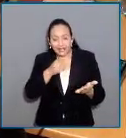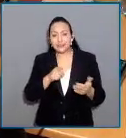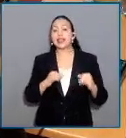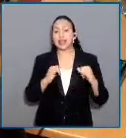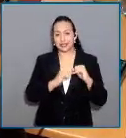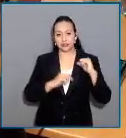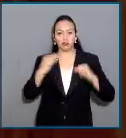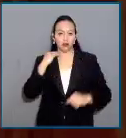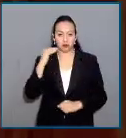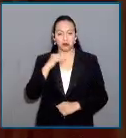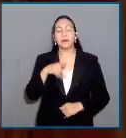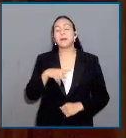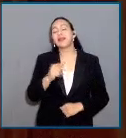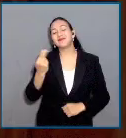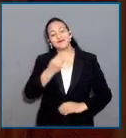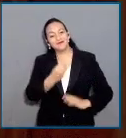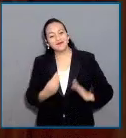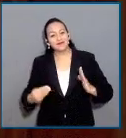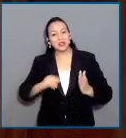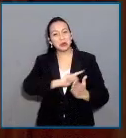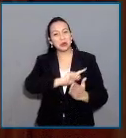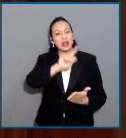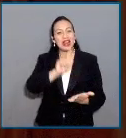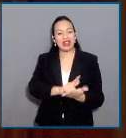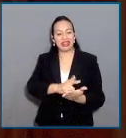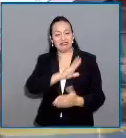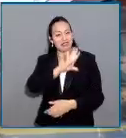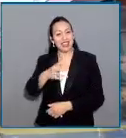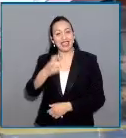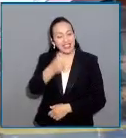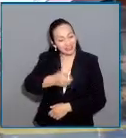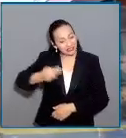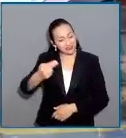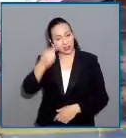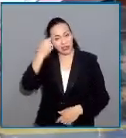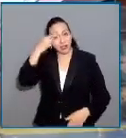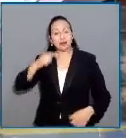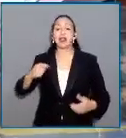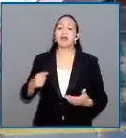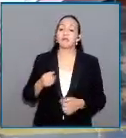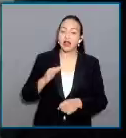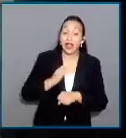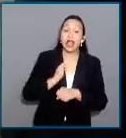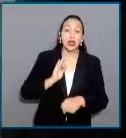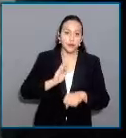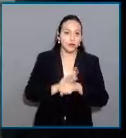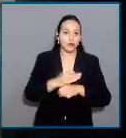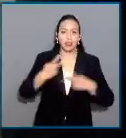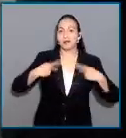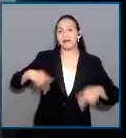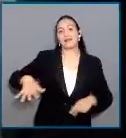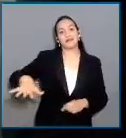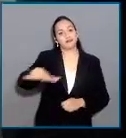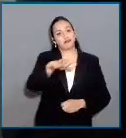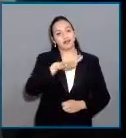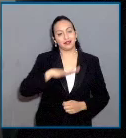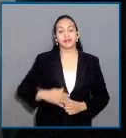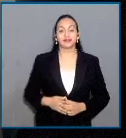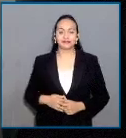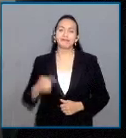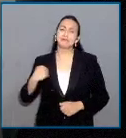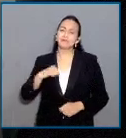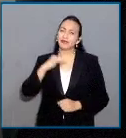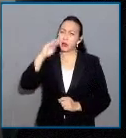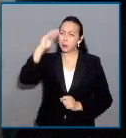ley general que estandarice sus servicios y garantice la defensa en todas las materias. Pensamos más bien en un modelo de